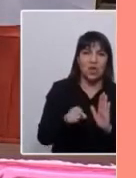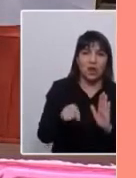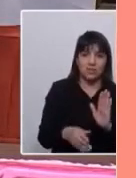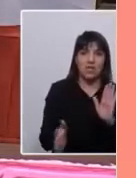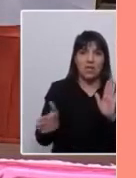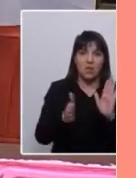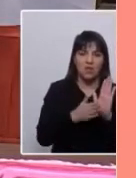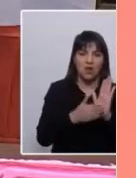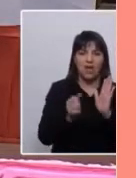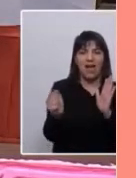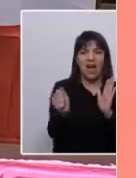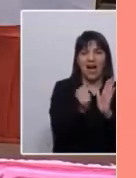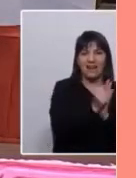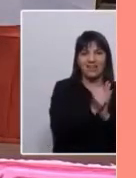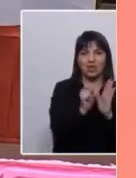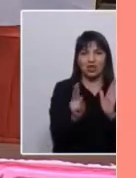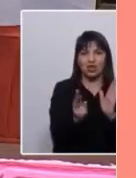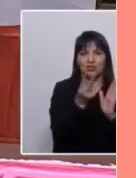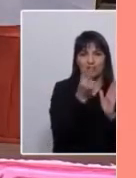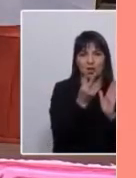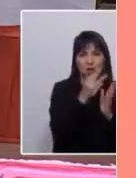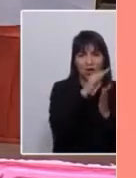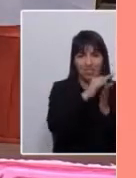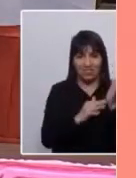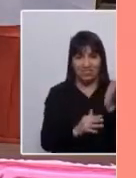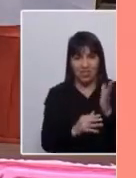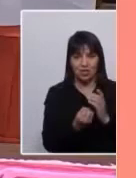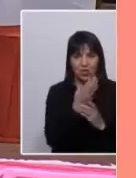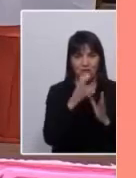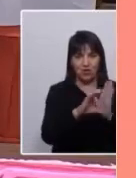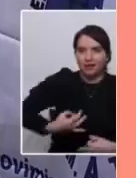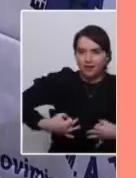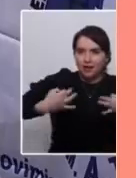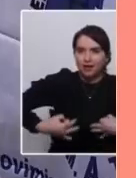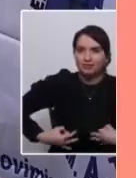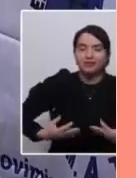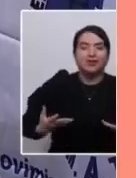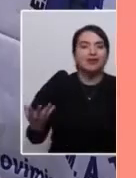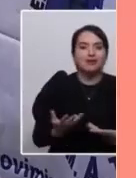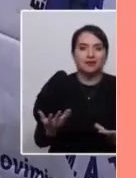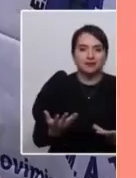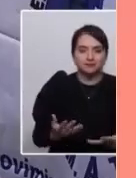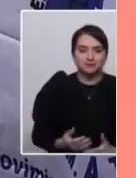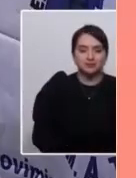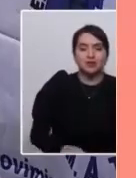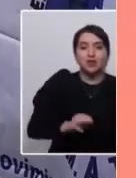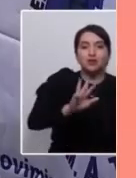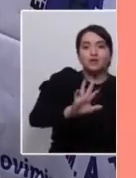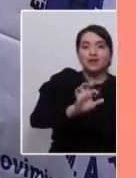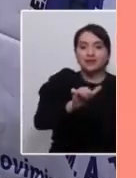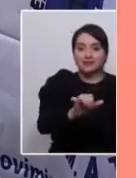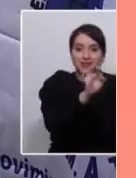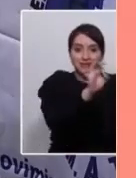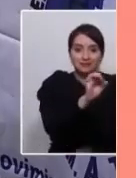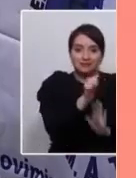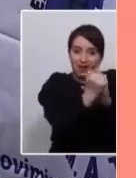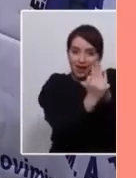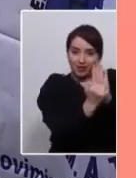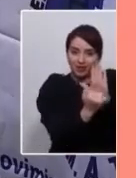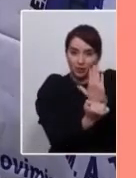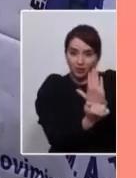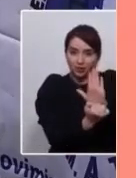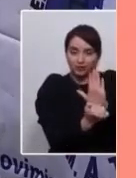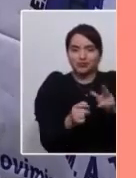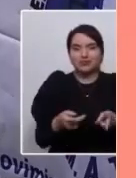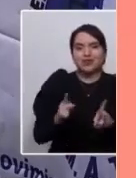no. De hecho, está expresamente prohibido que los pueblos indígenas puedan hacer una secesión, que es